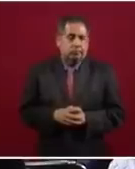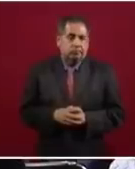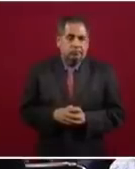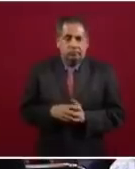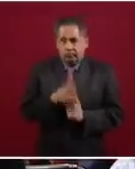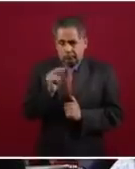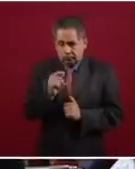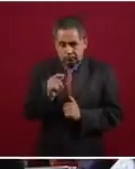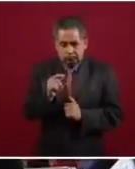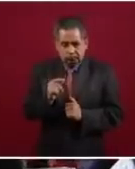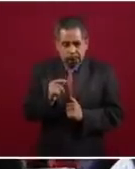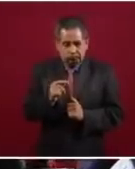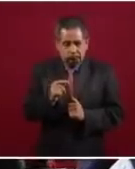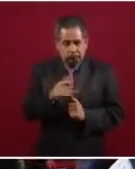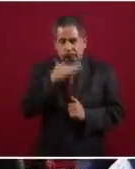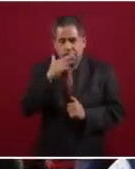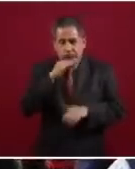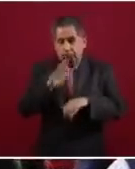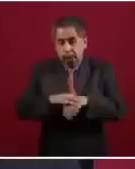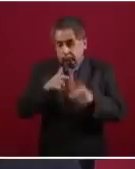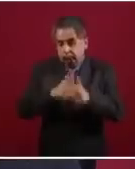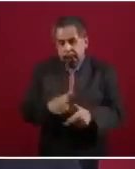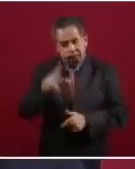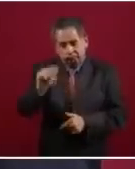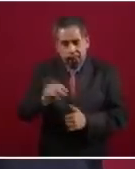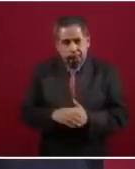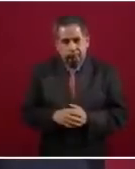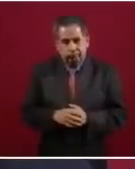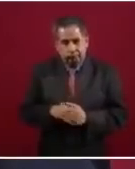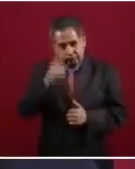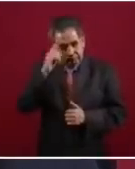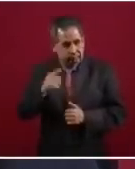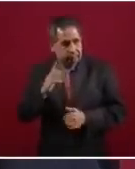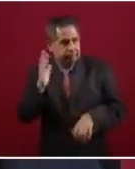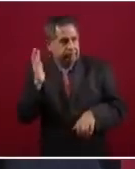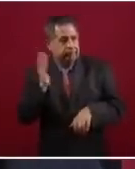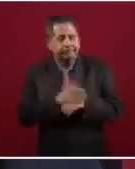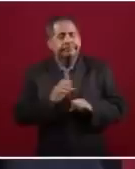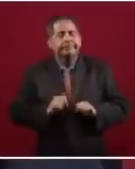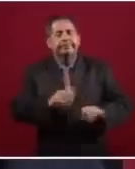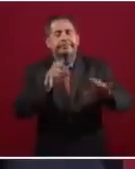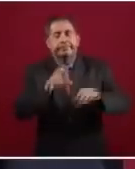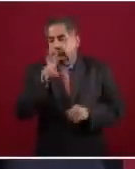no permitir la corrupción, para que no haya impunidad